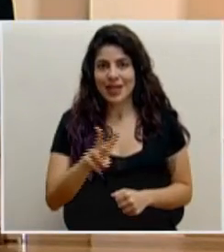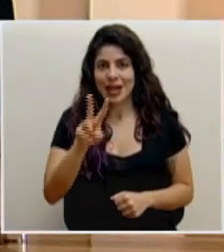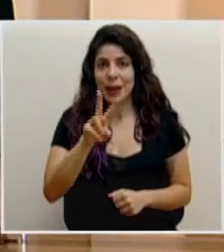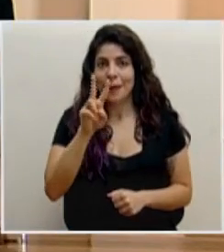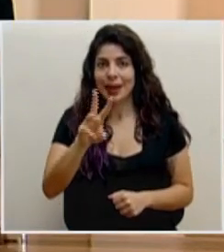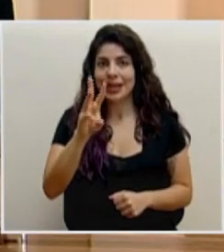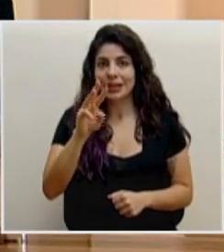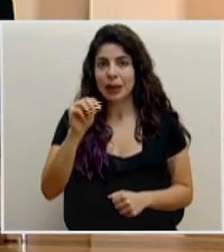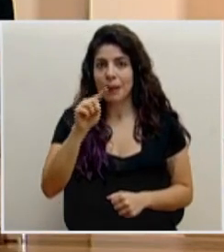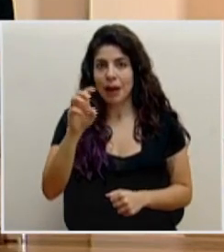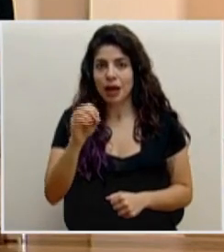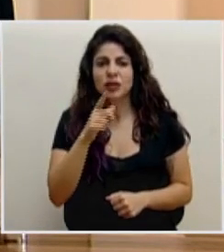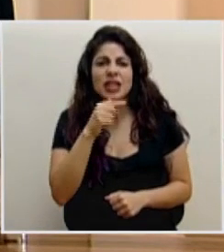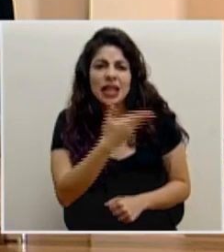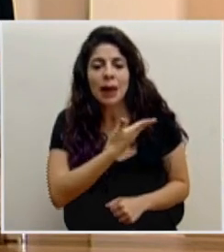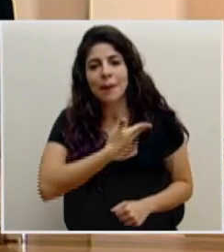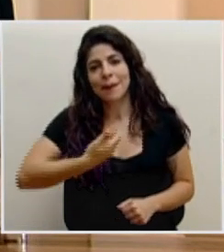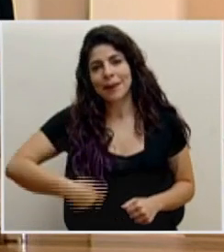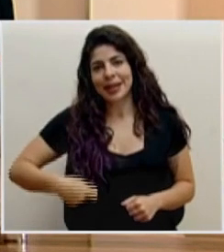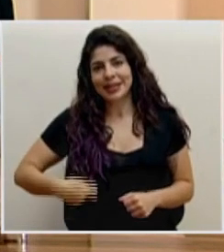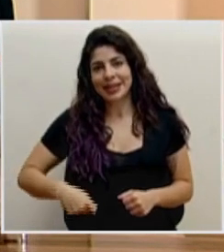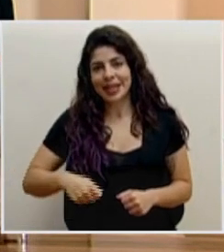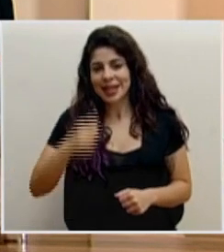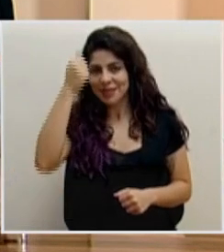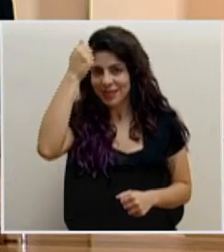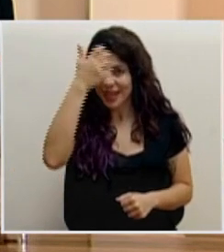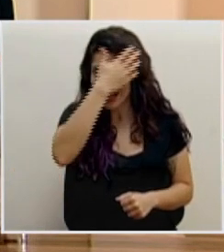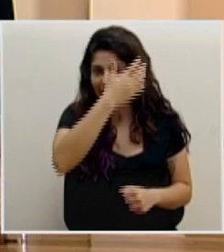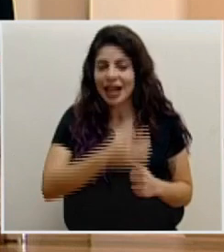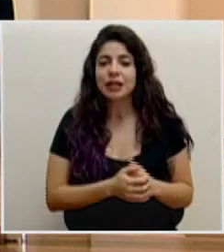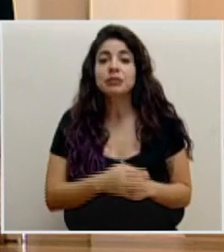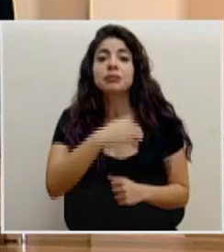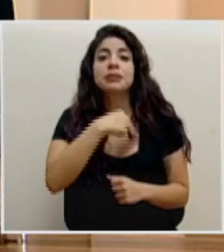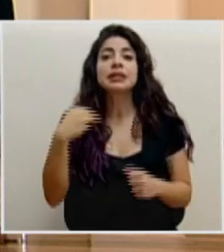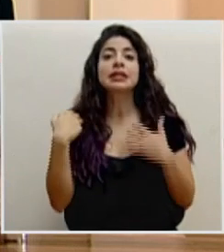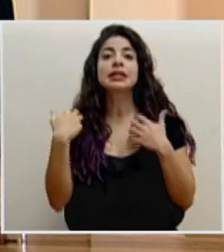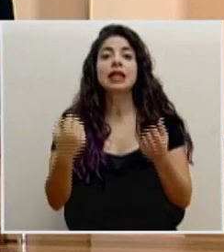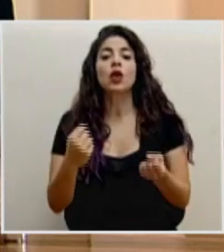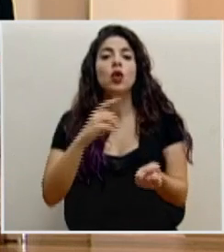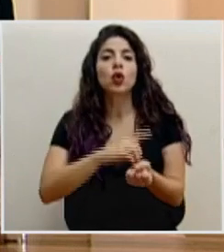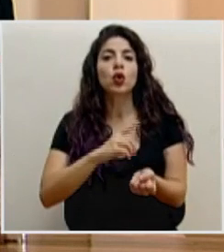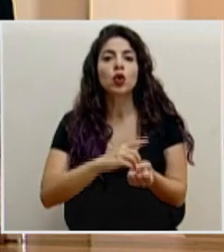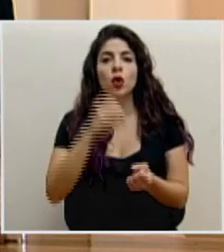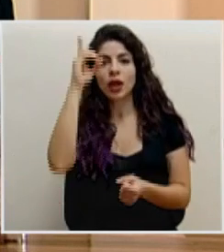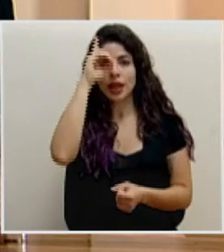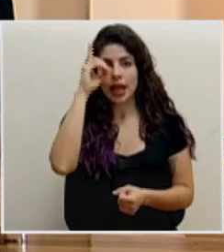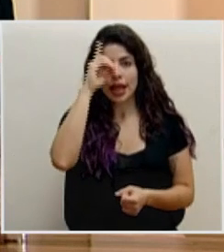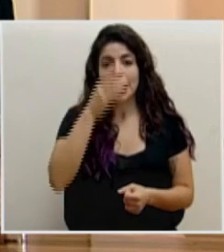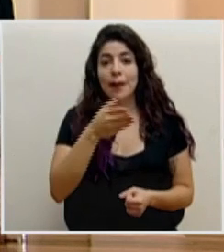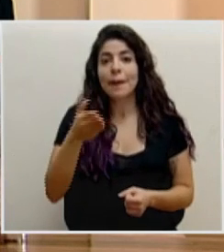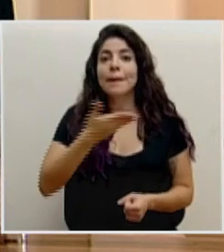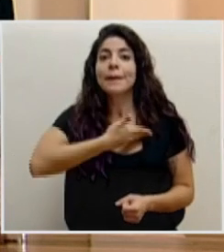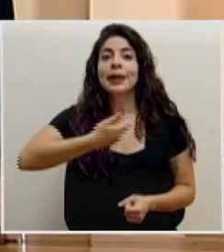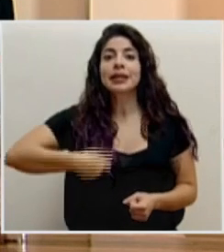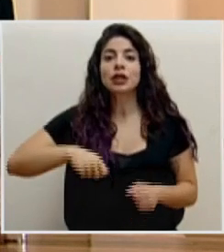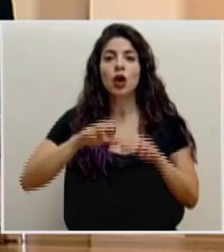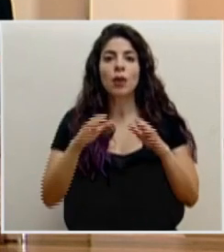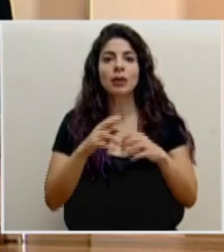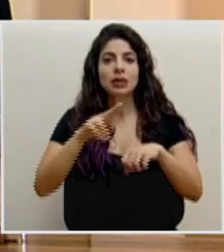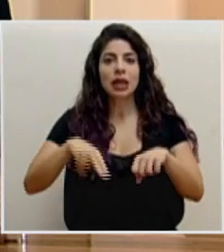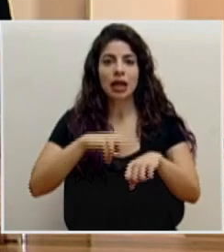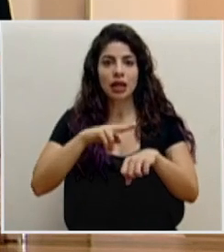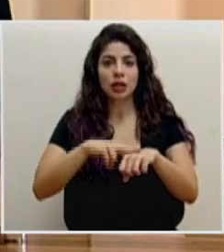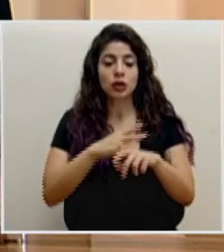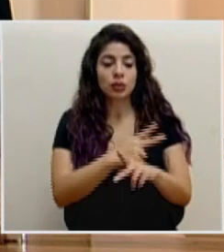el presidente de la República, el señor Carlos Alvarado Quesada, el ministro de Salud, el doctor Daniel Salas, el presidente de la Comisión Nacional